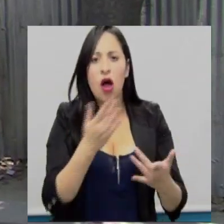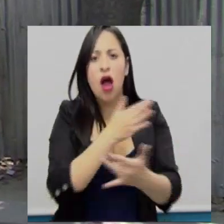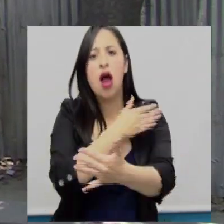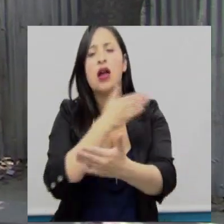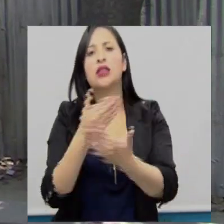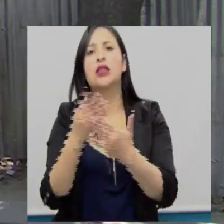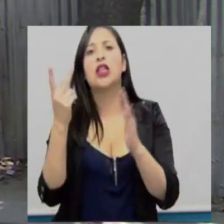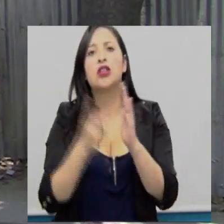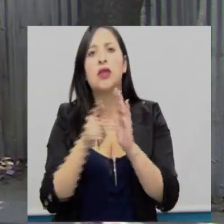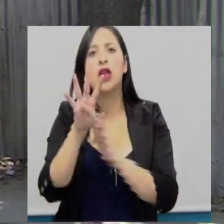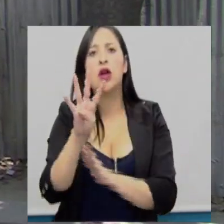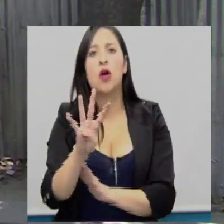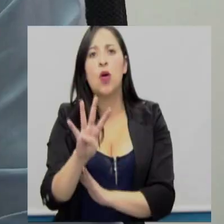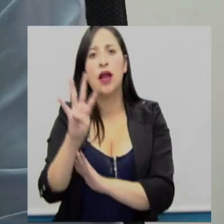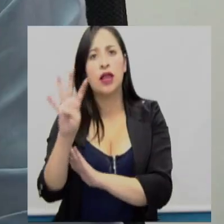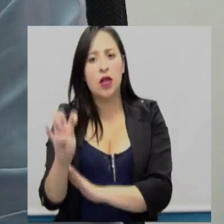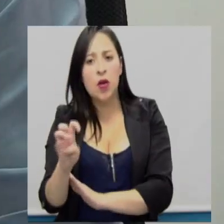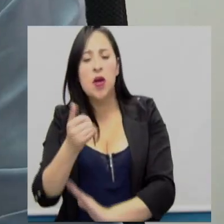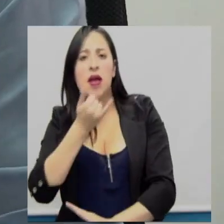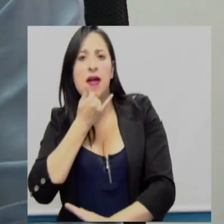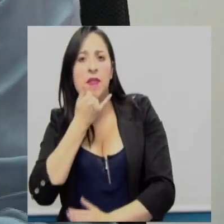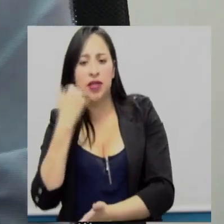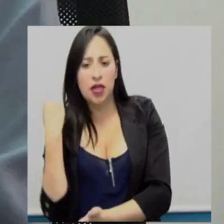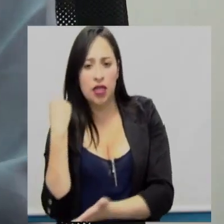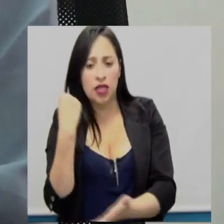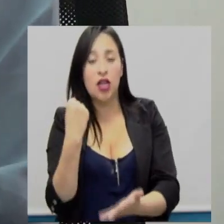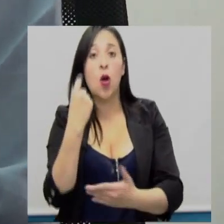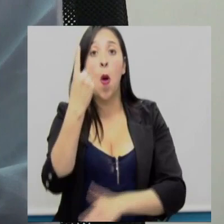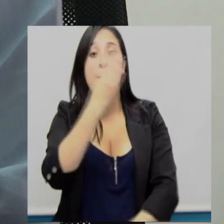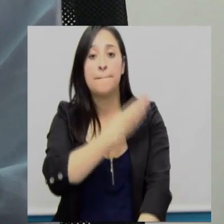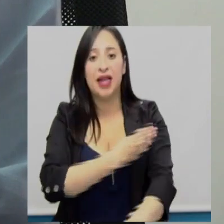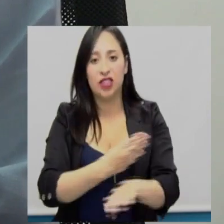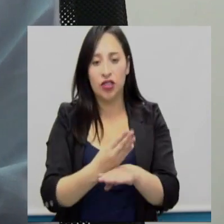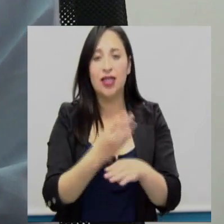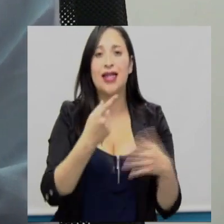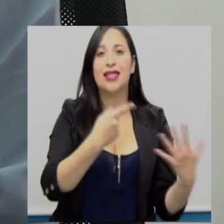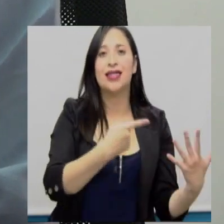hasta el año 2049. Que alcanza un valor de